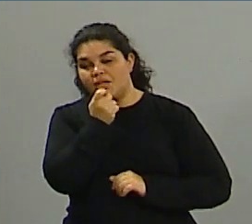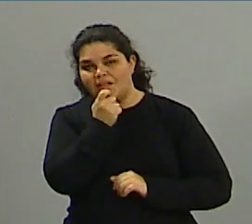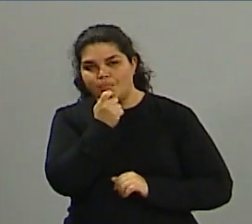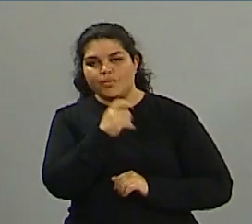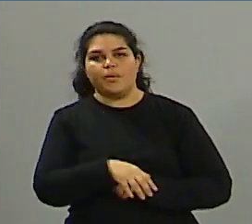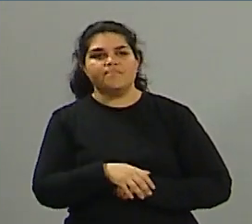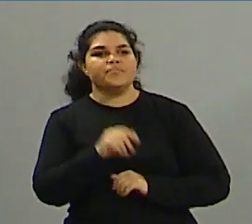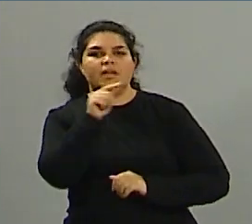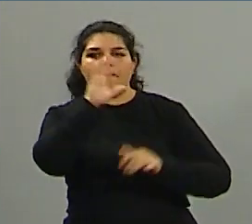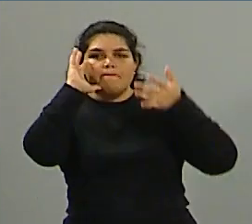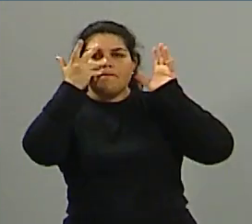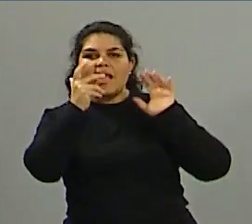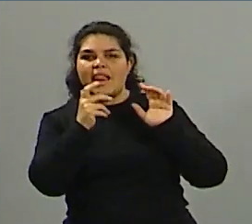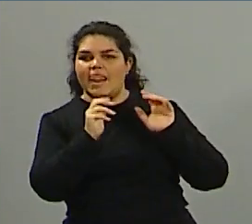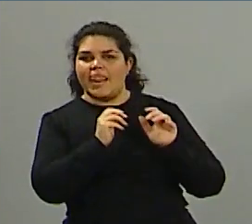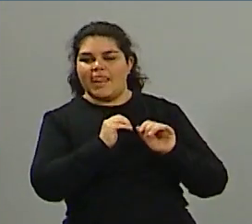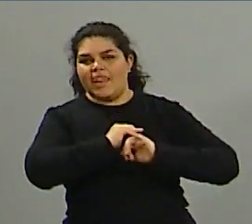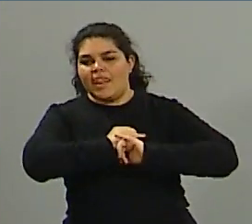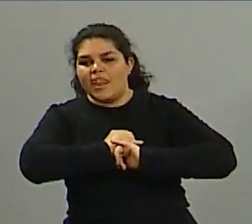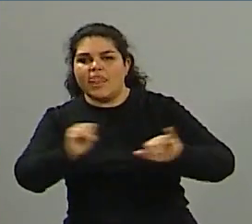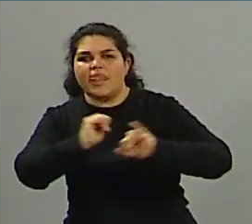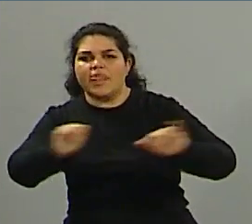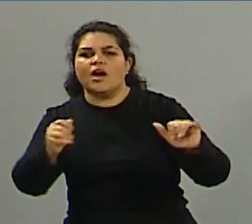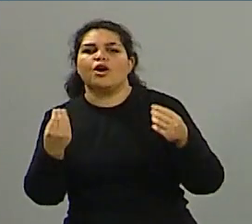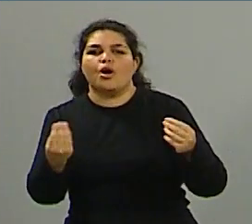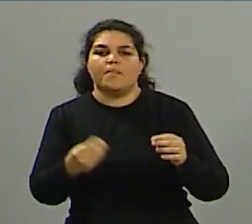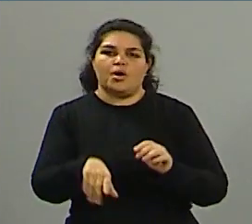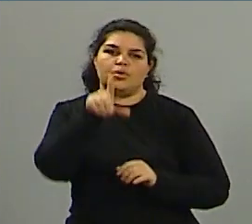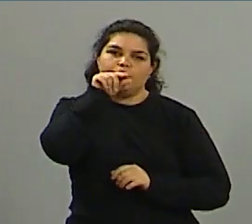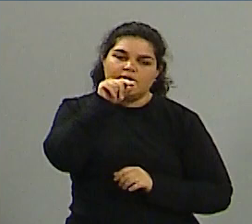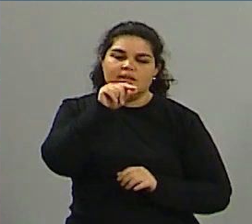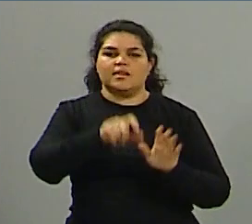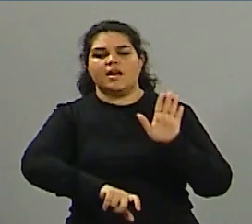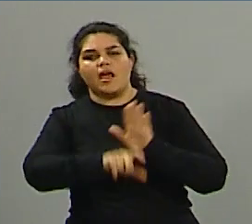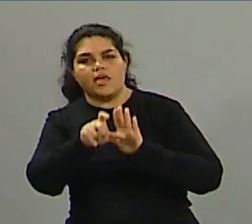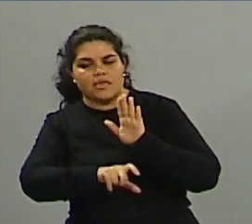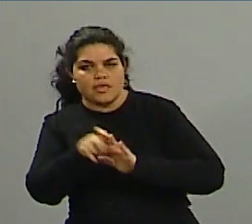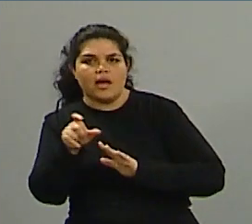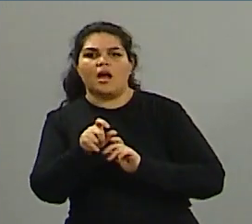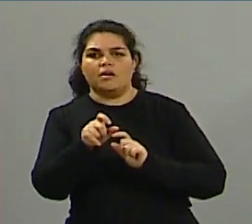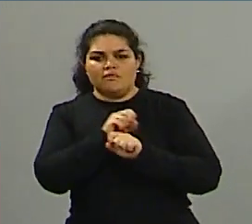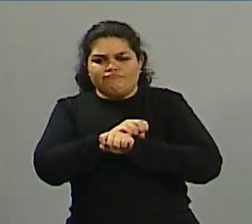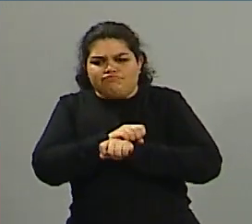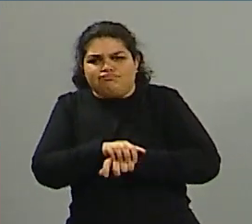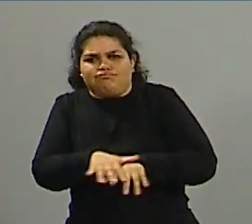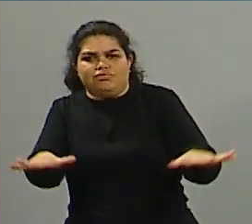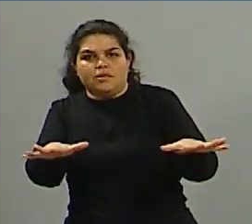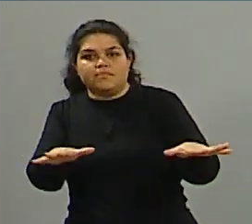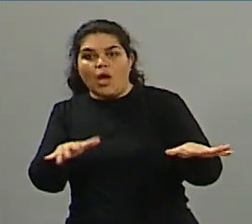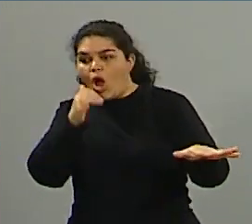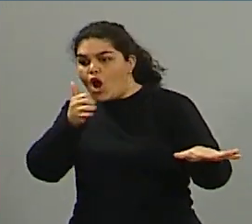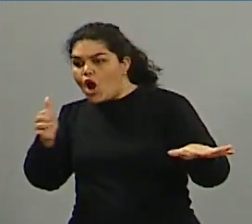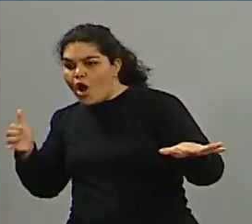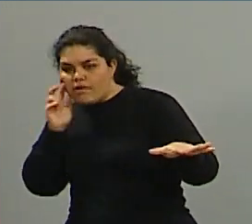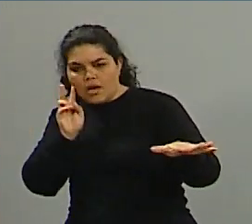canales de comunicación adecuados para llegar a los jóvenes. Mm, Twitter, Instagram. de una manera quizás que ellos están,